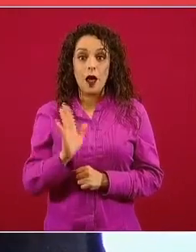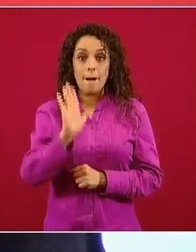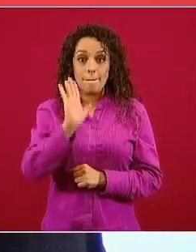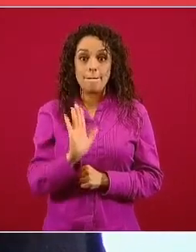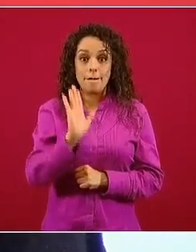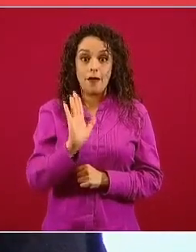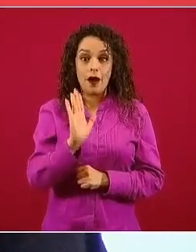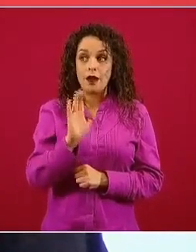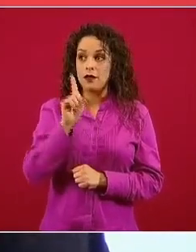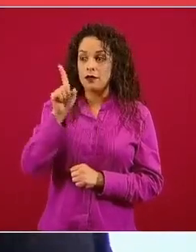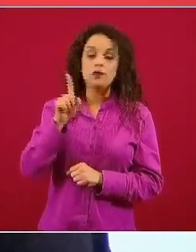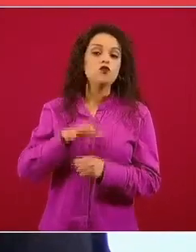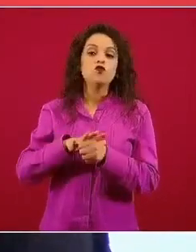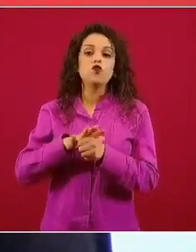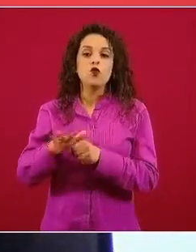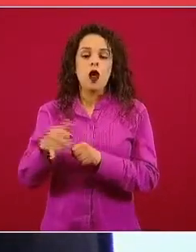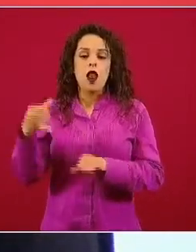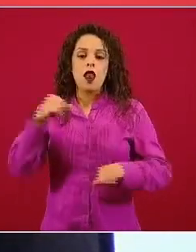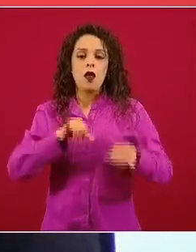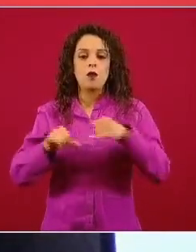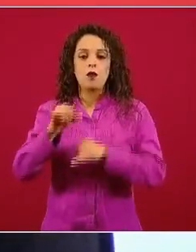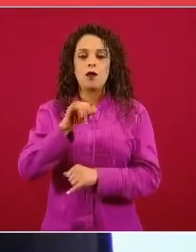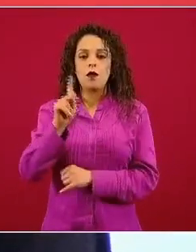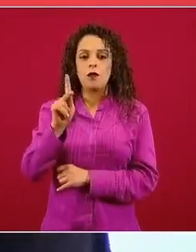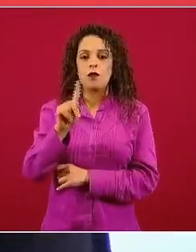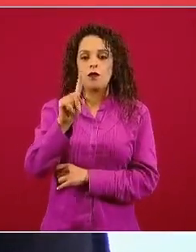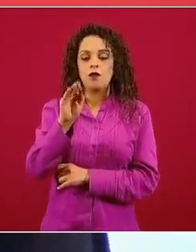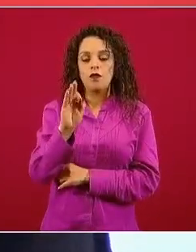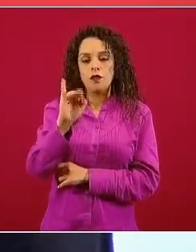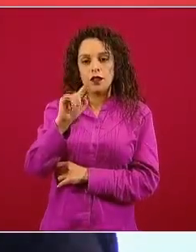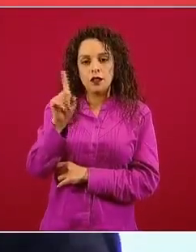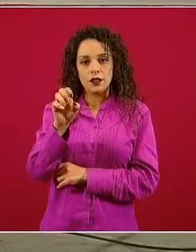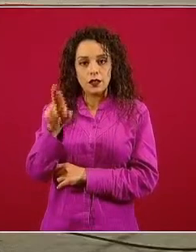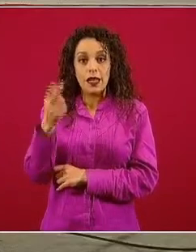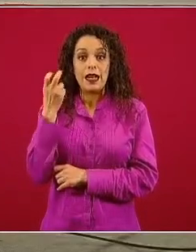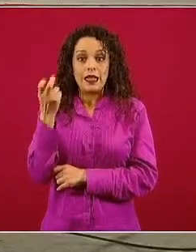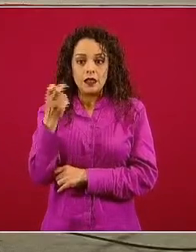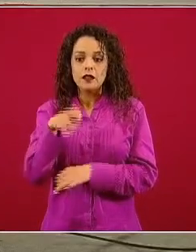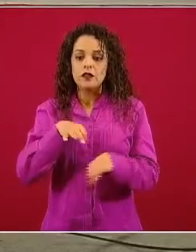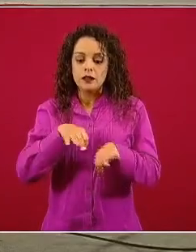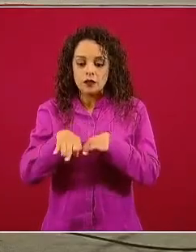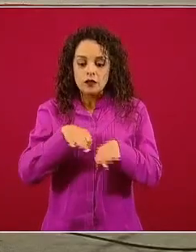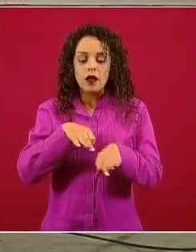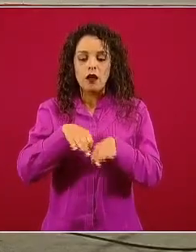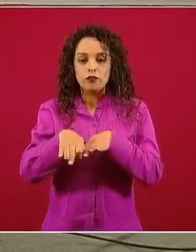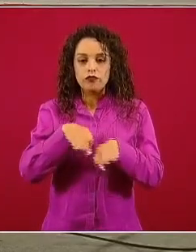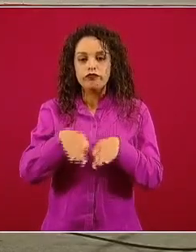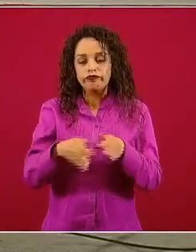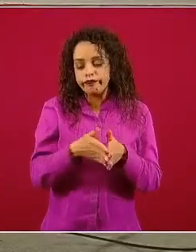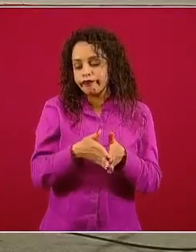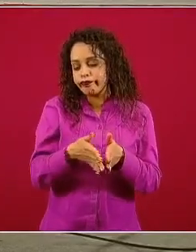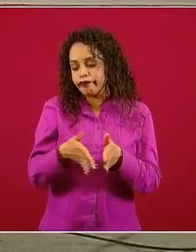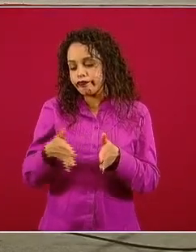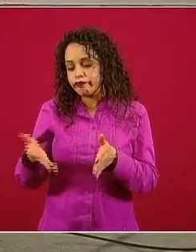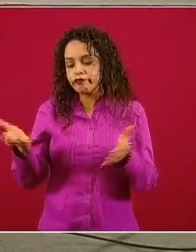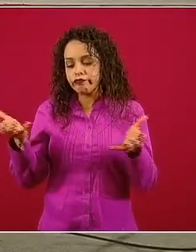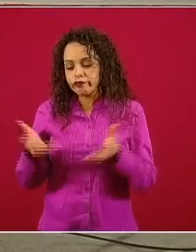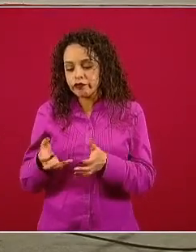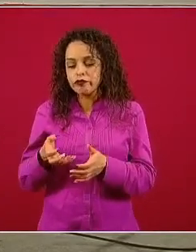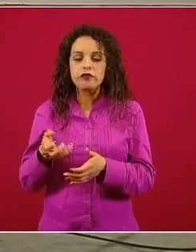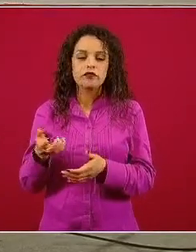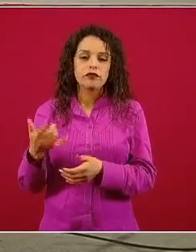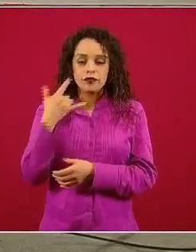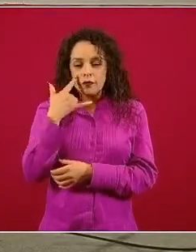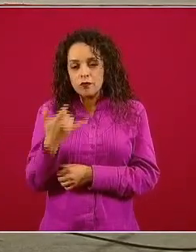que es la de Pfizer, se tiene con mayor profundidad, es lo que precisamente están trabajando en estos días este grupo técnico para